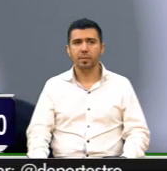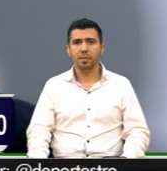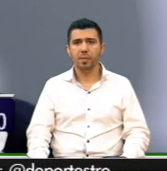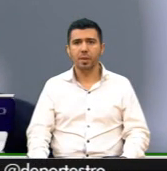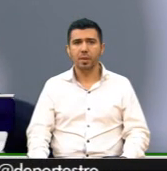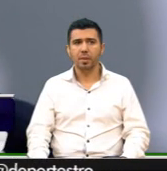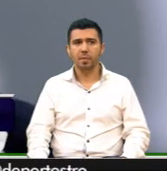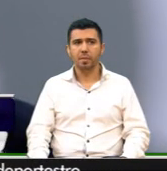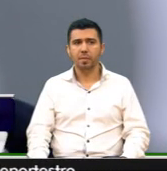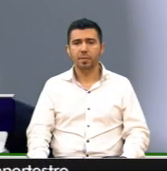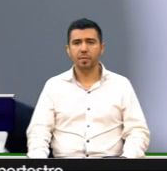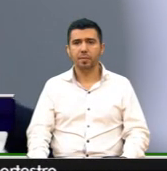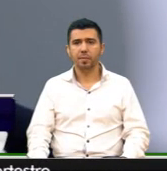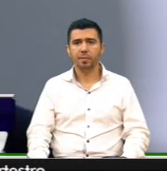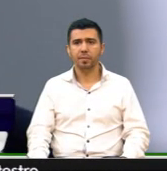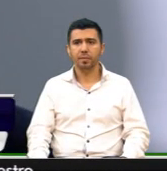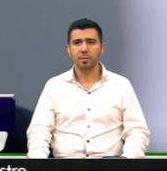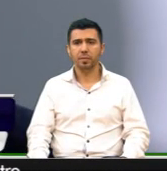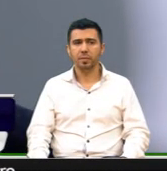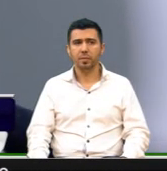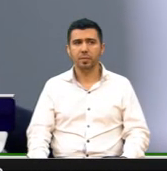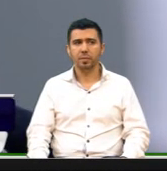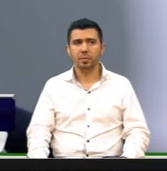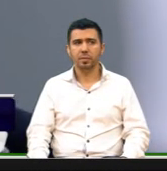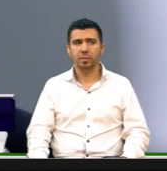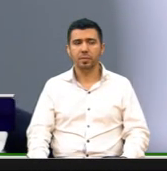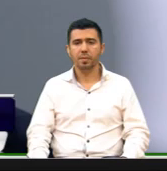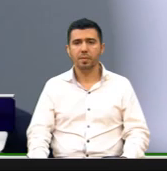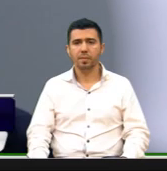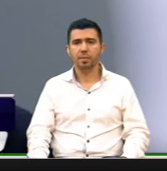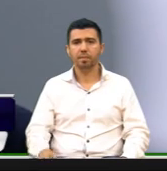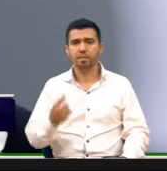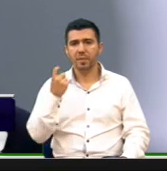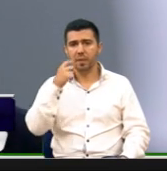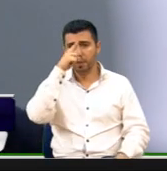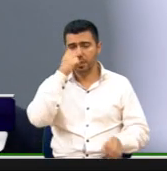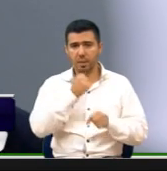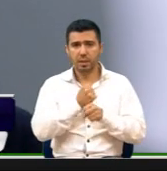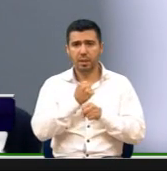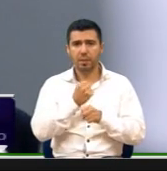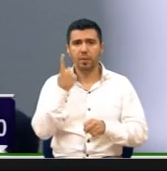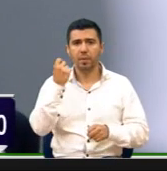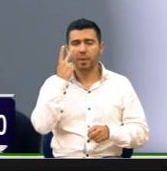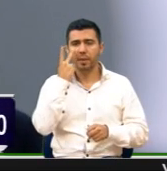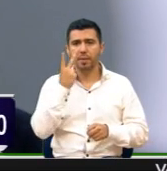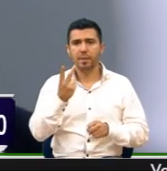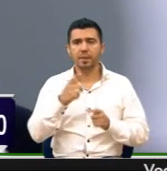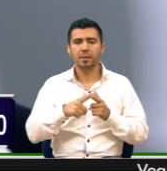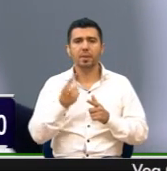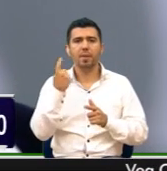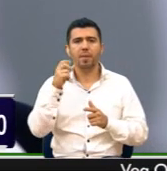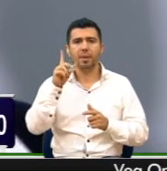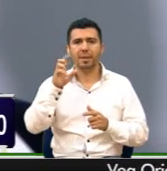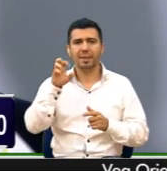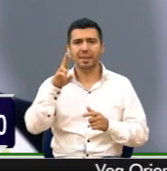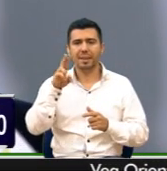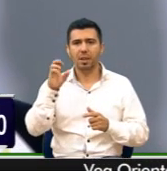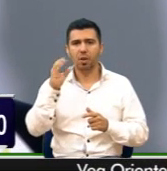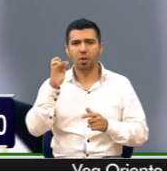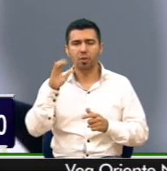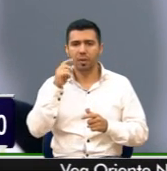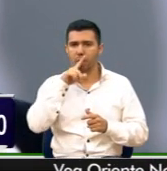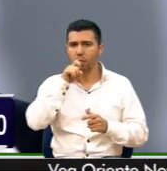Yo creo que falta trabajo, falta visibilidad, falta derrotero en esta ciudad